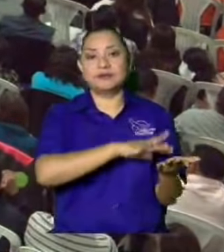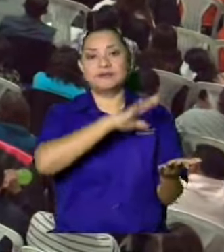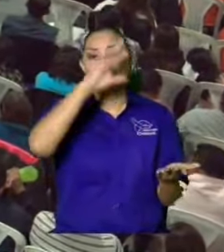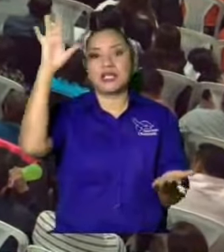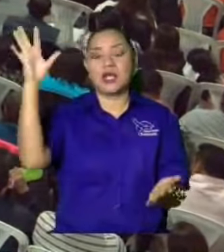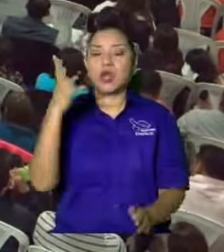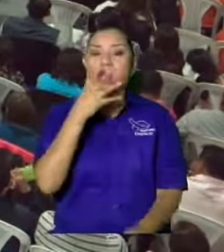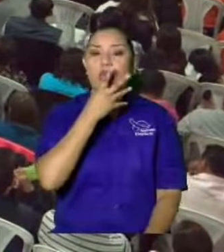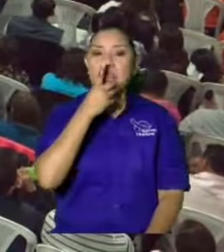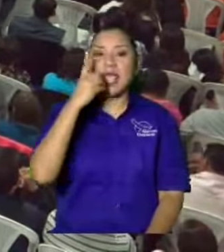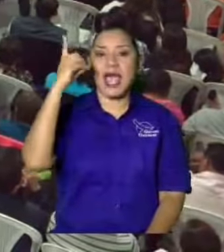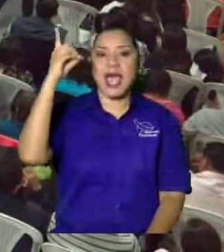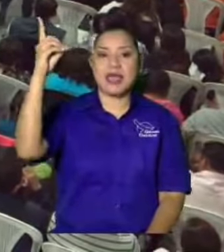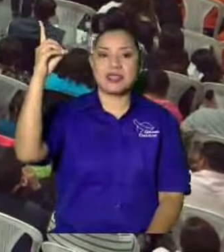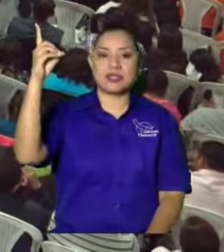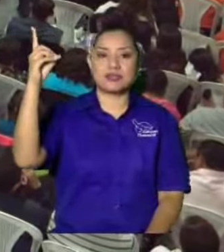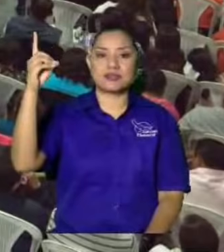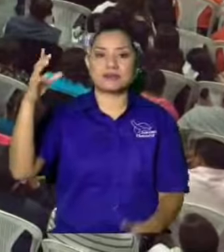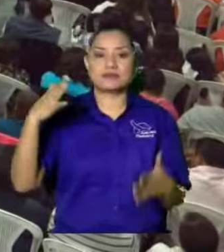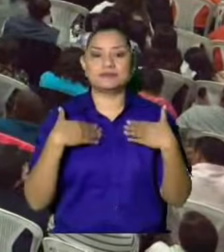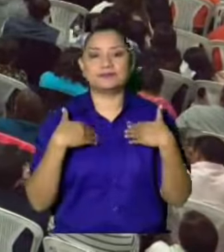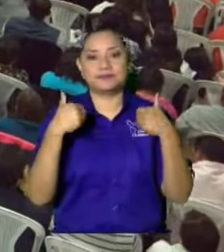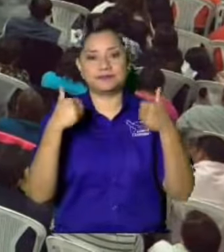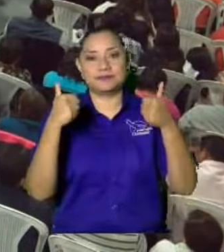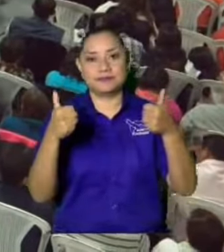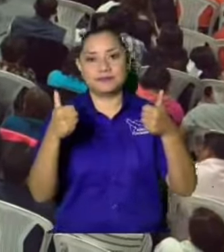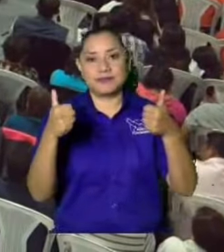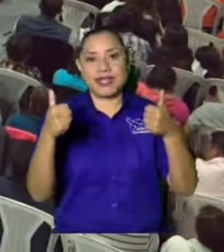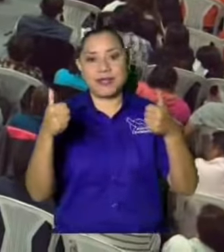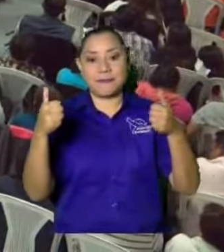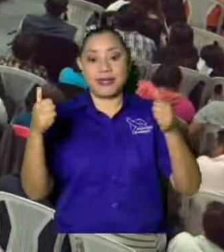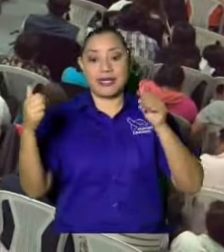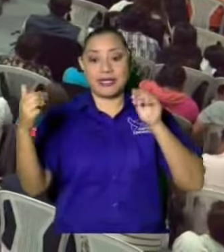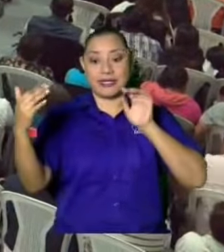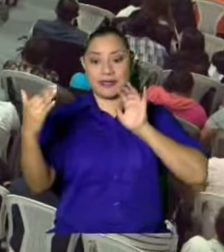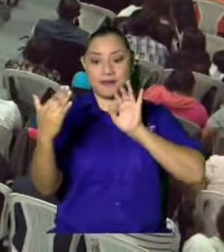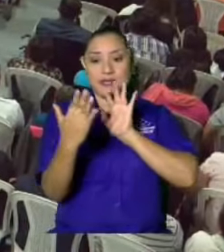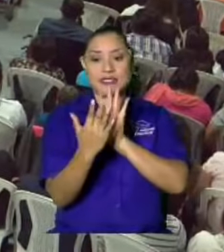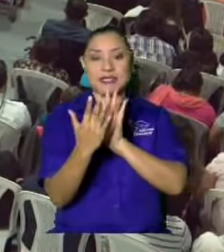Una sanidad extraordinaria para enfrentarte, hermano amado,